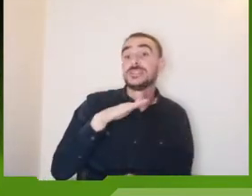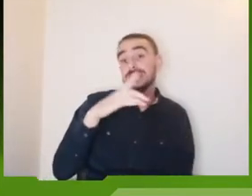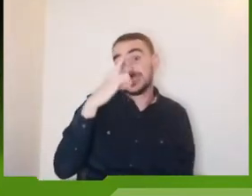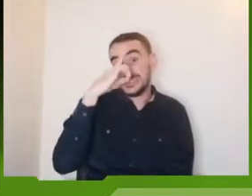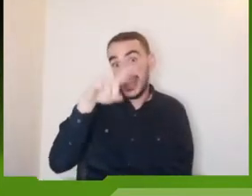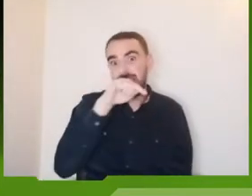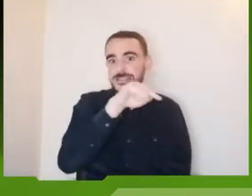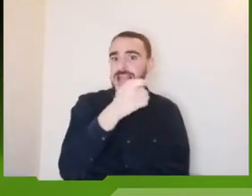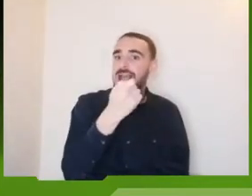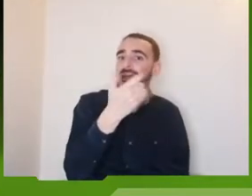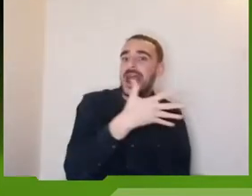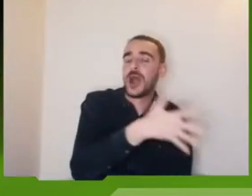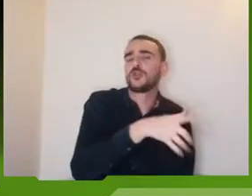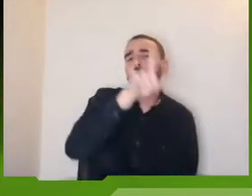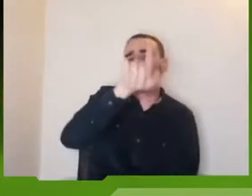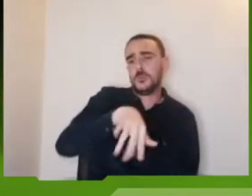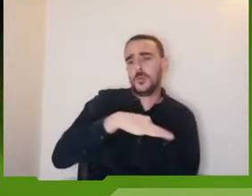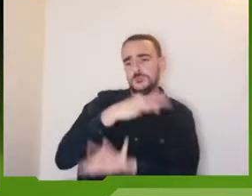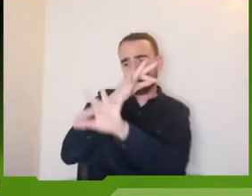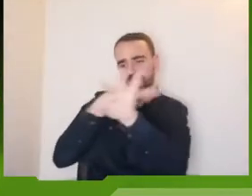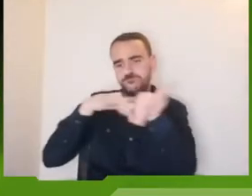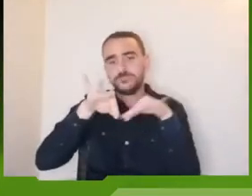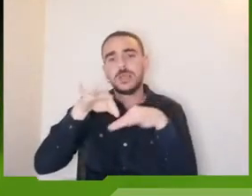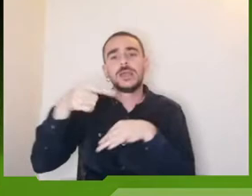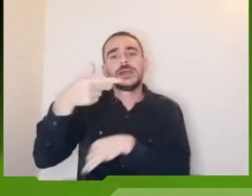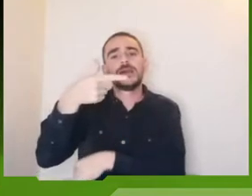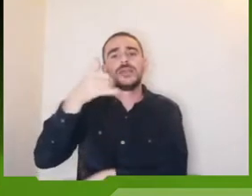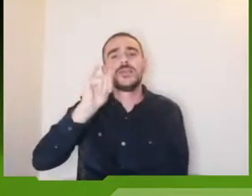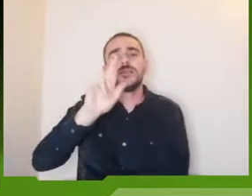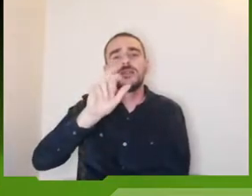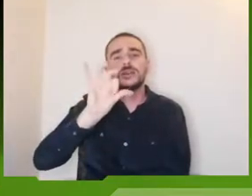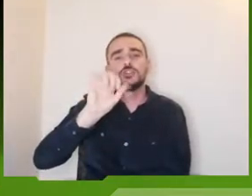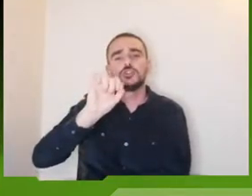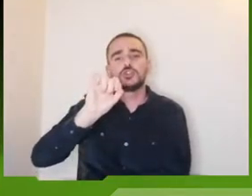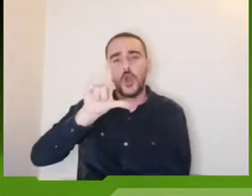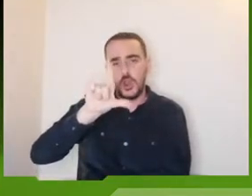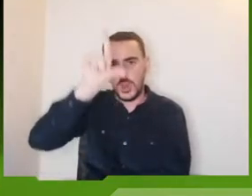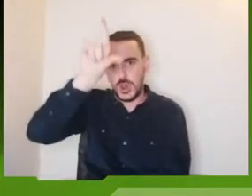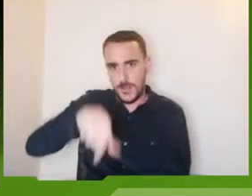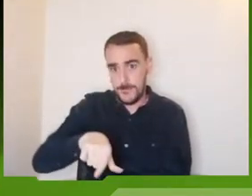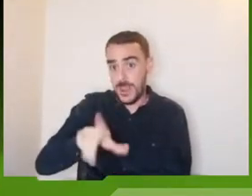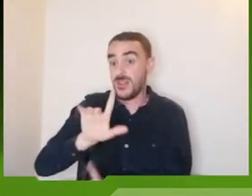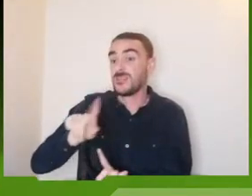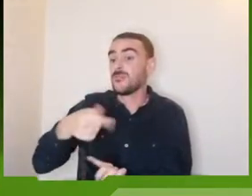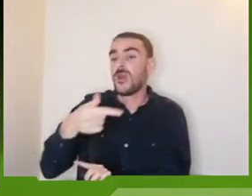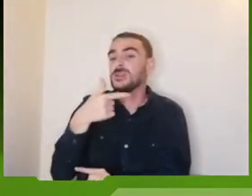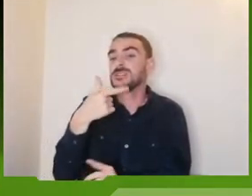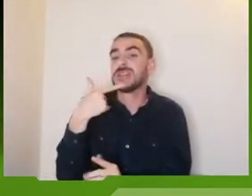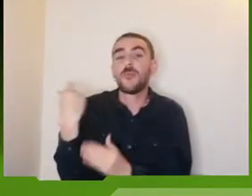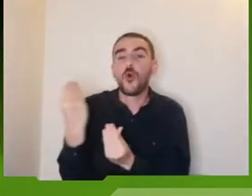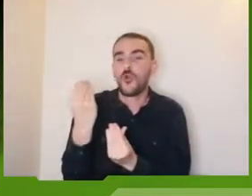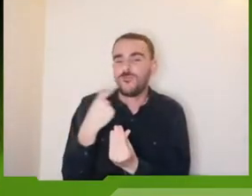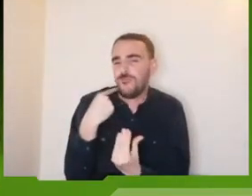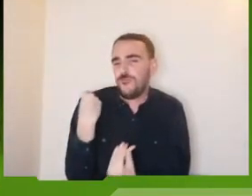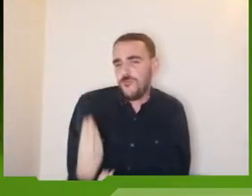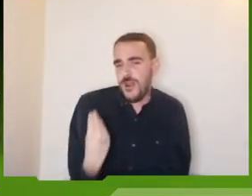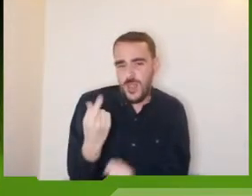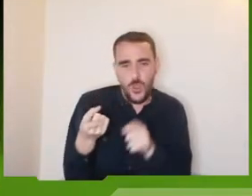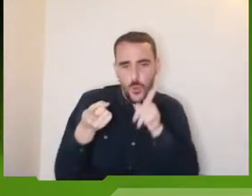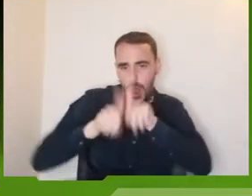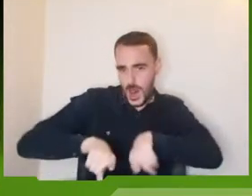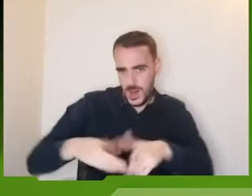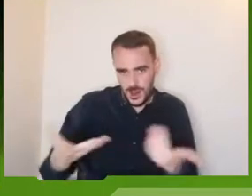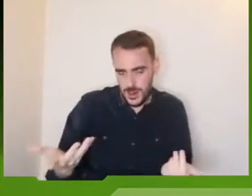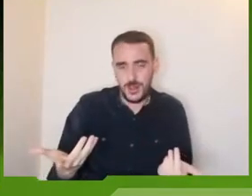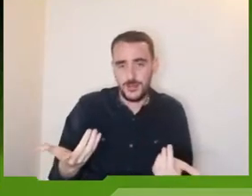hacer perfectamente con aceite de girasol. Y está riquísima igual. Puede ser que un paladar muy fino